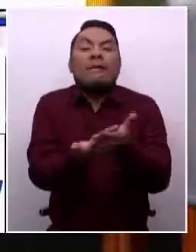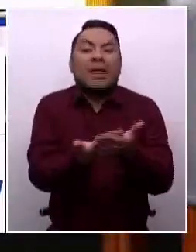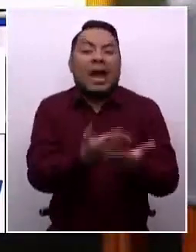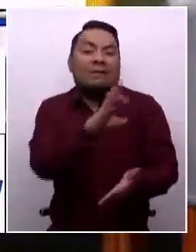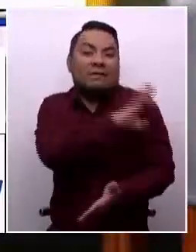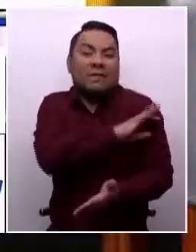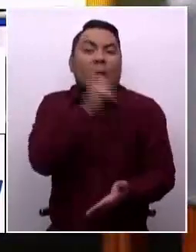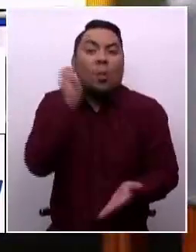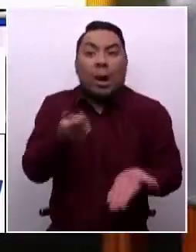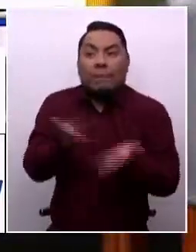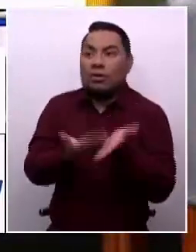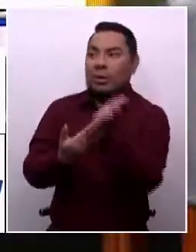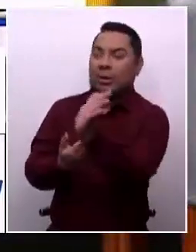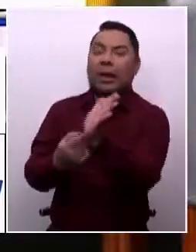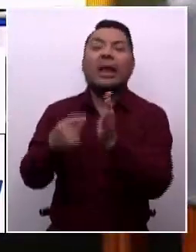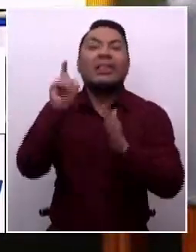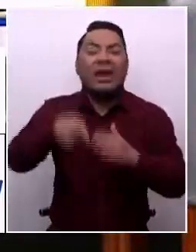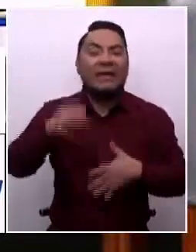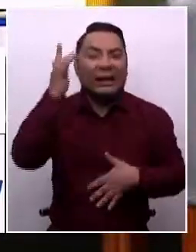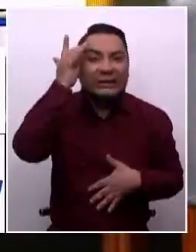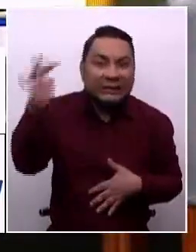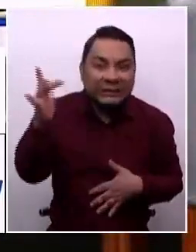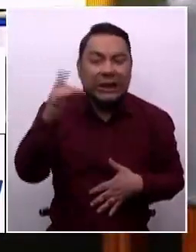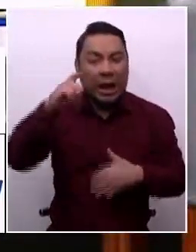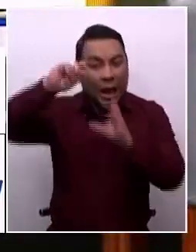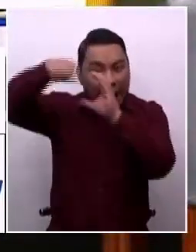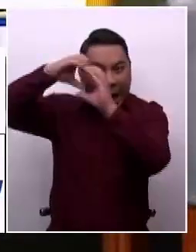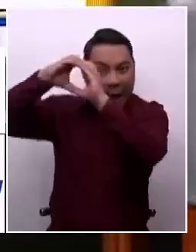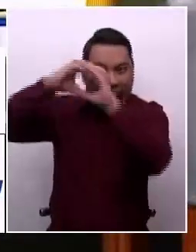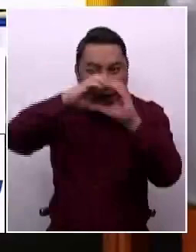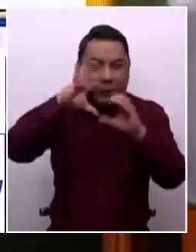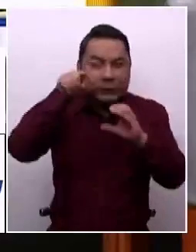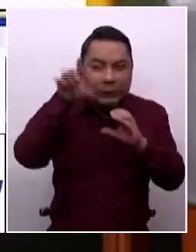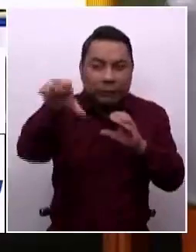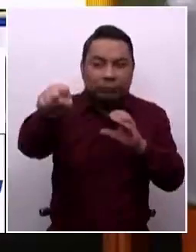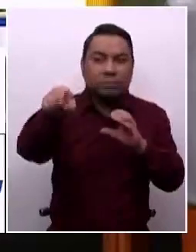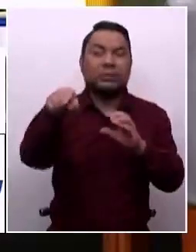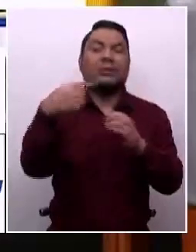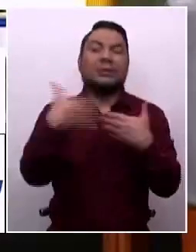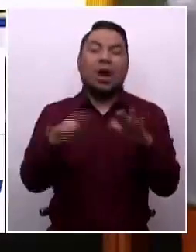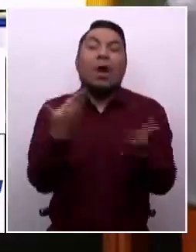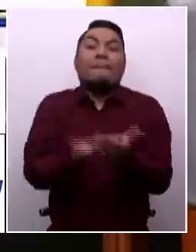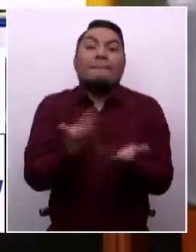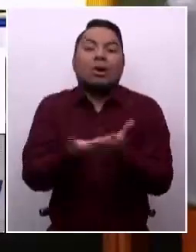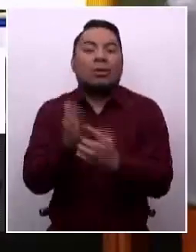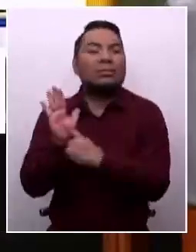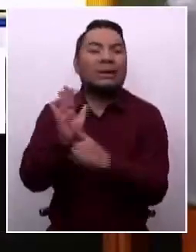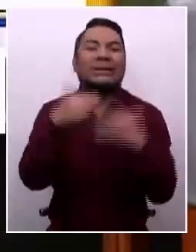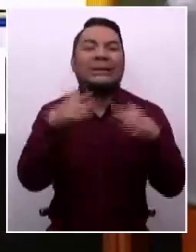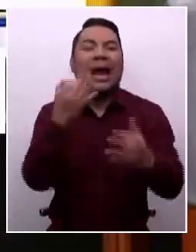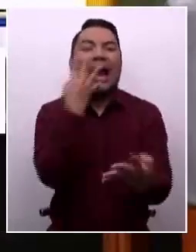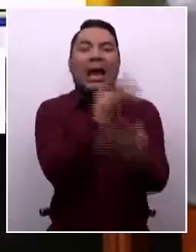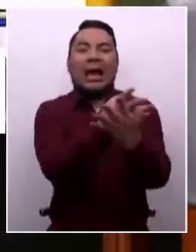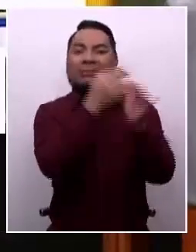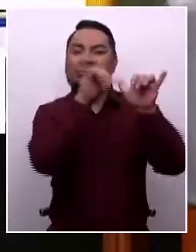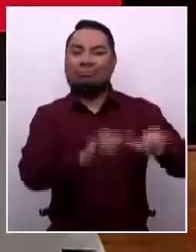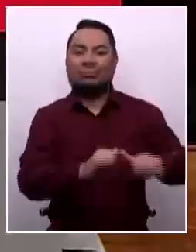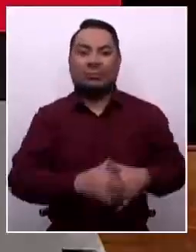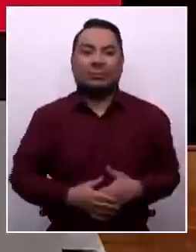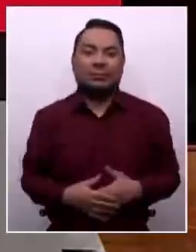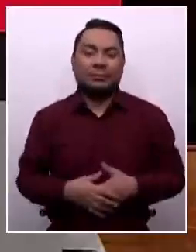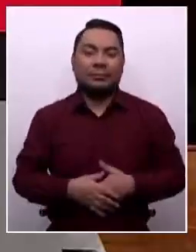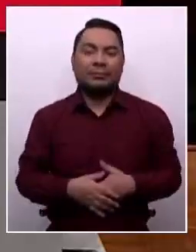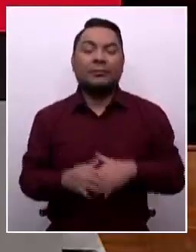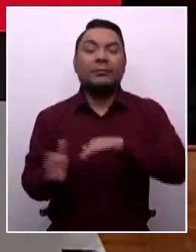los fiscales por eso es que necesitamos inteligencia para grabar a los delincuentes y esta forma con las pruebas ya no salgan de las cárceles